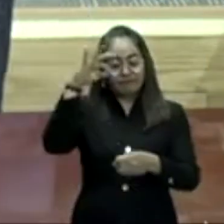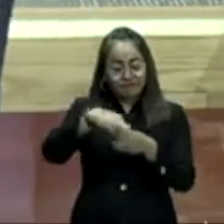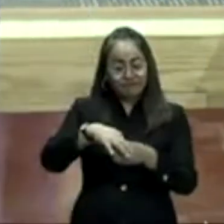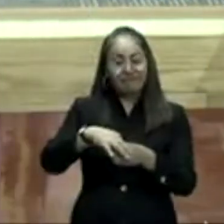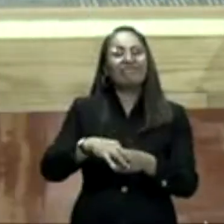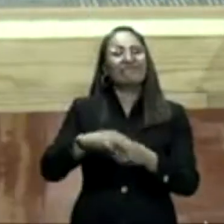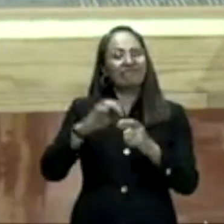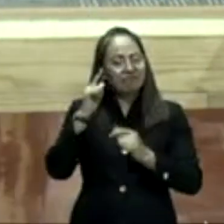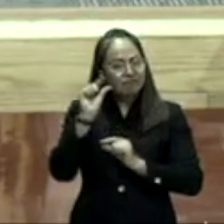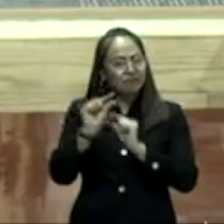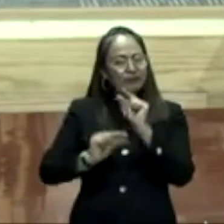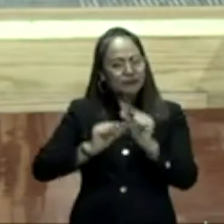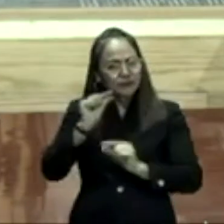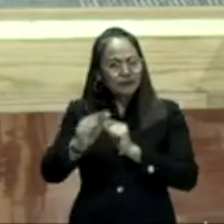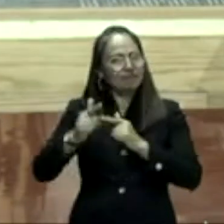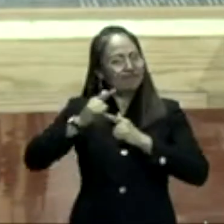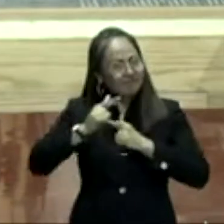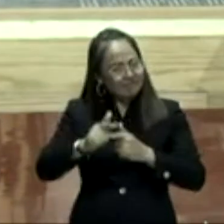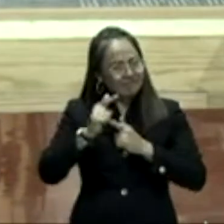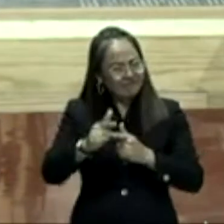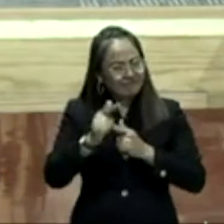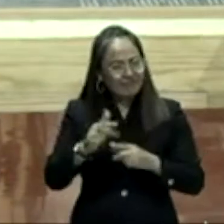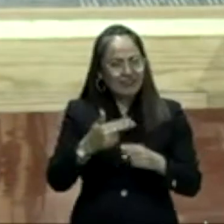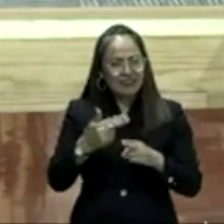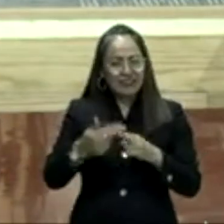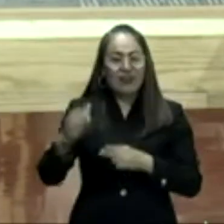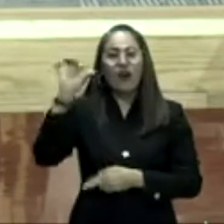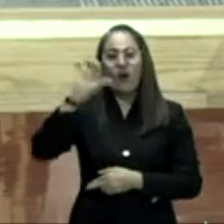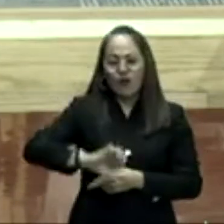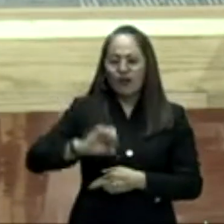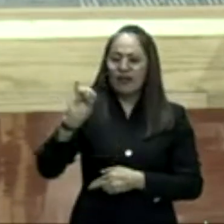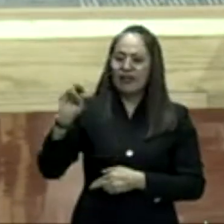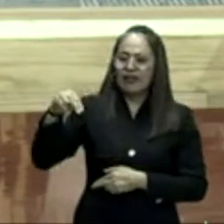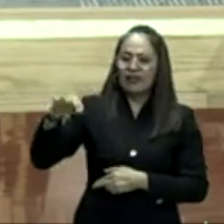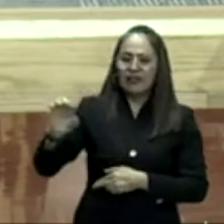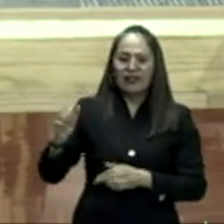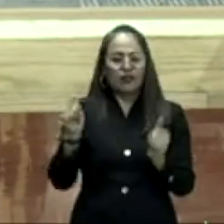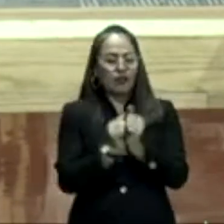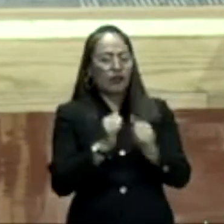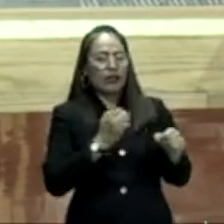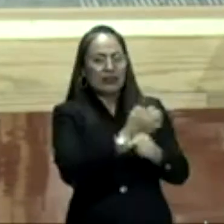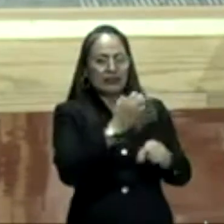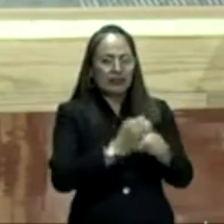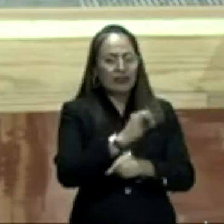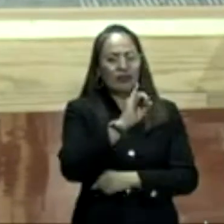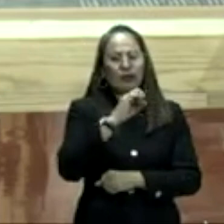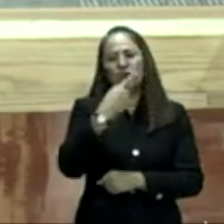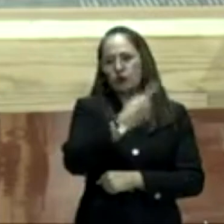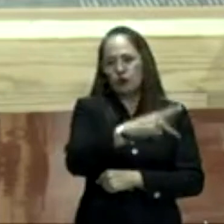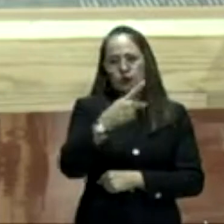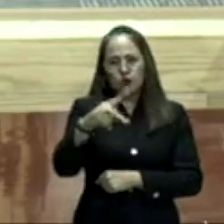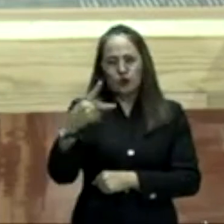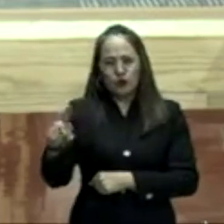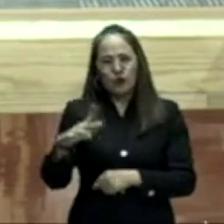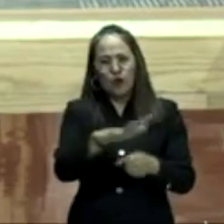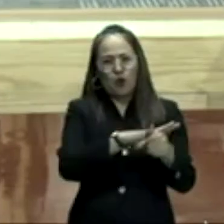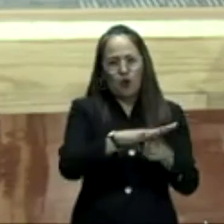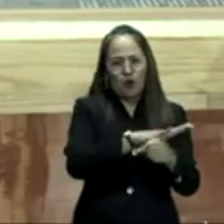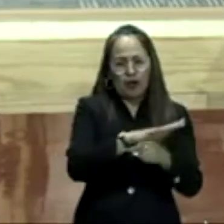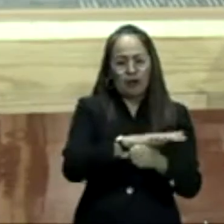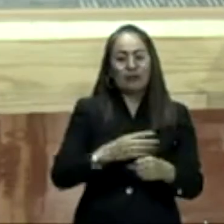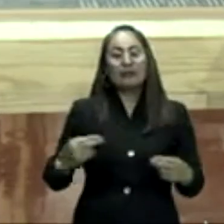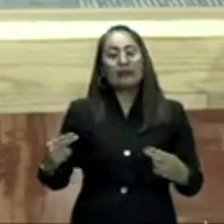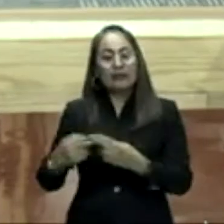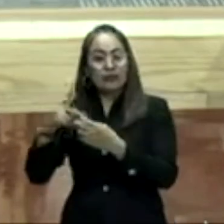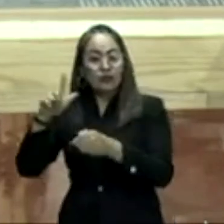gracias a la vinculación y colaboración del INE con los organismos públicos locales electorales, entre lo nacional y lo